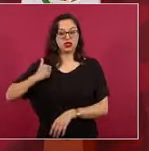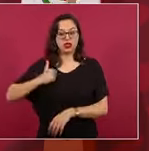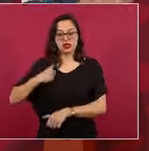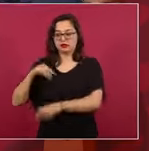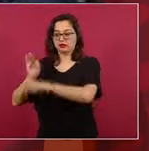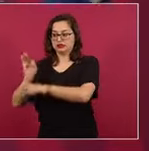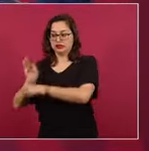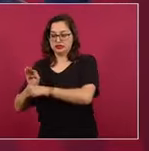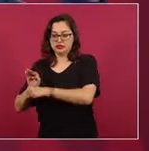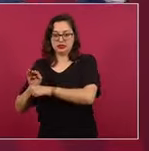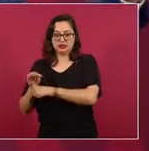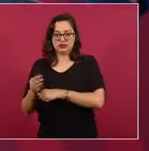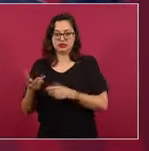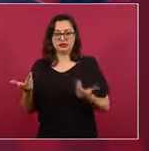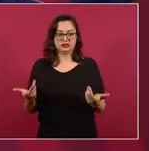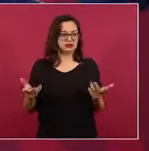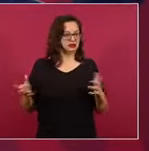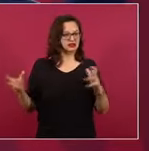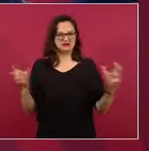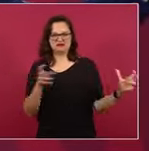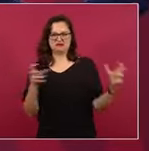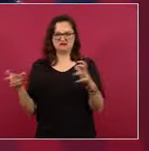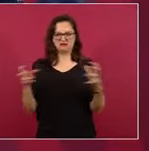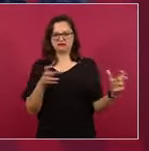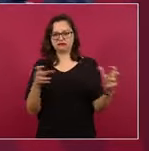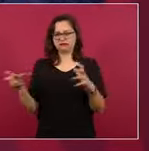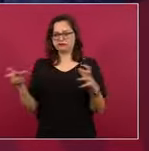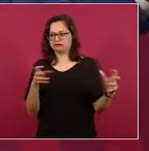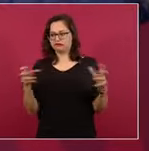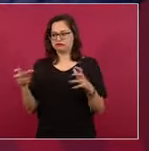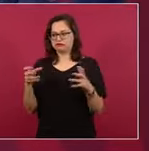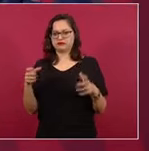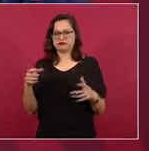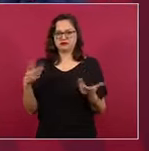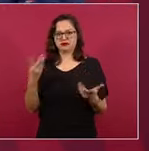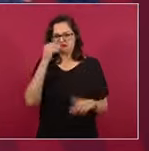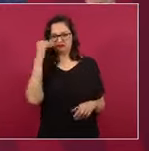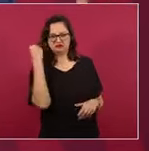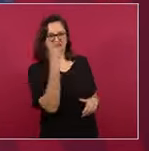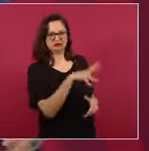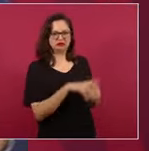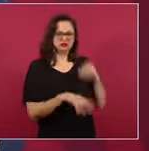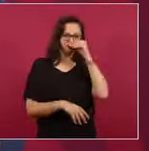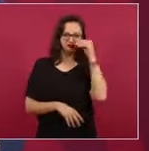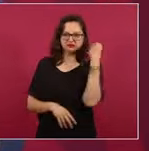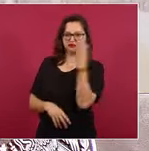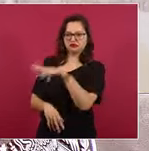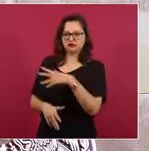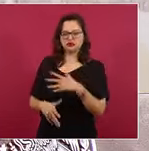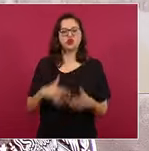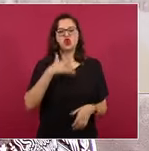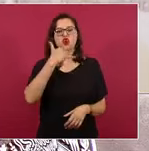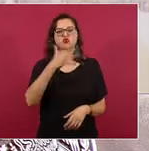y no se podían hacer licitaciones porque habían acusaciones mutuas de corrupción.